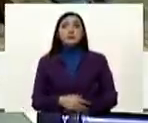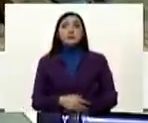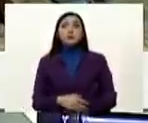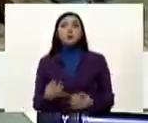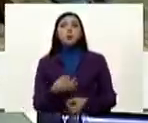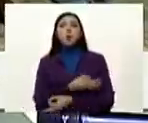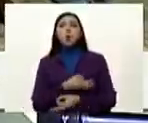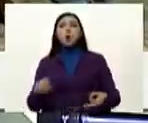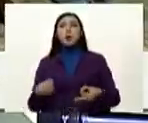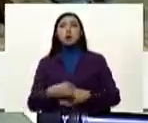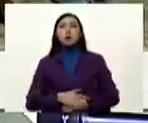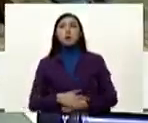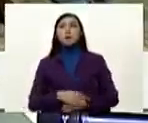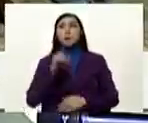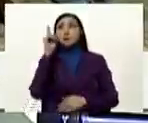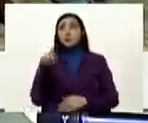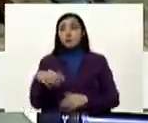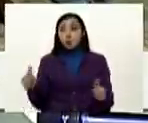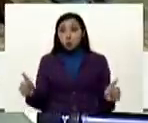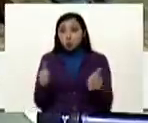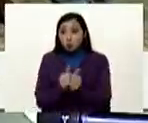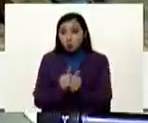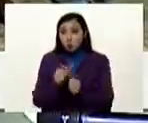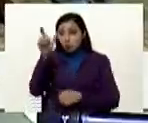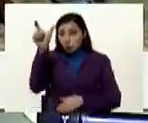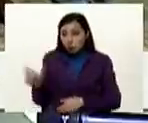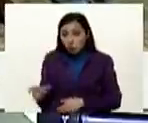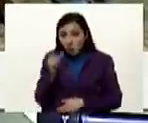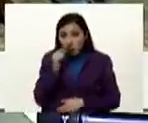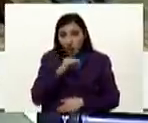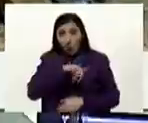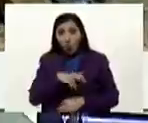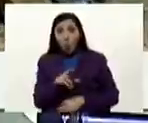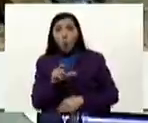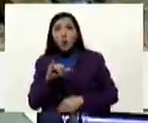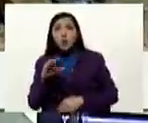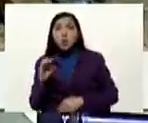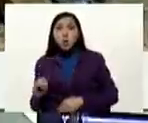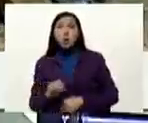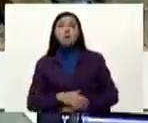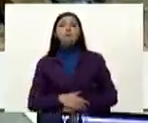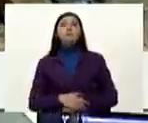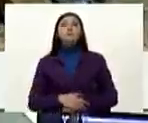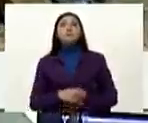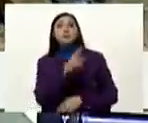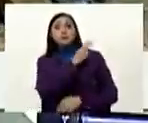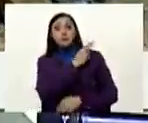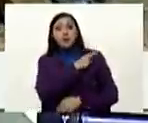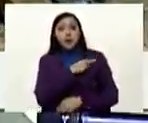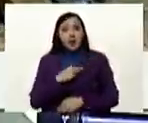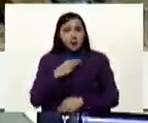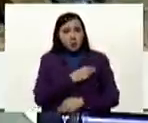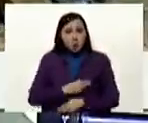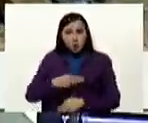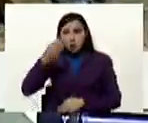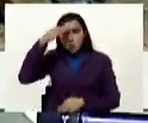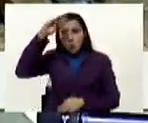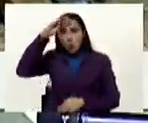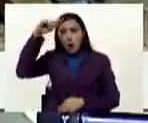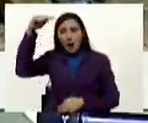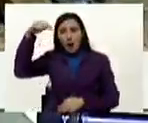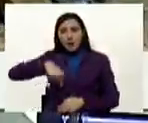correcto. También está con nosotros Julio César García, jefe de las misiones cubanas en